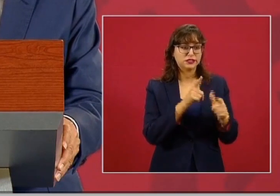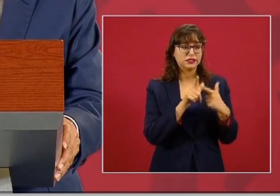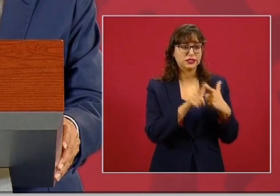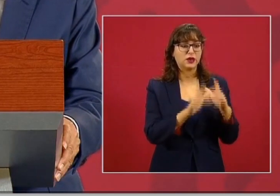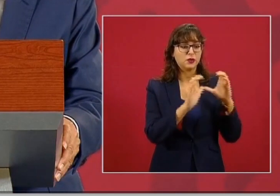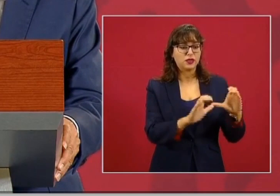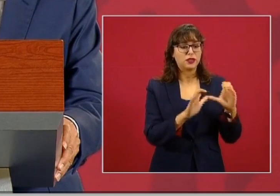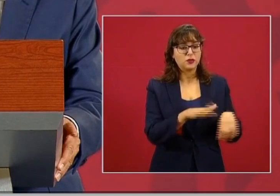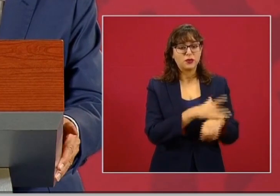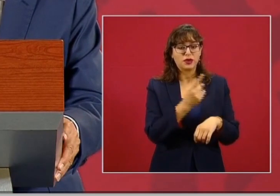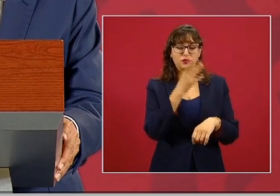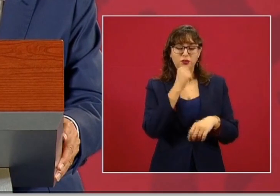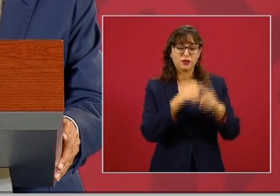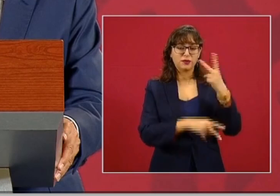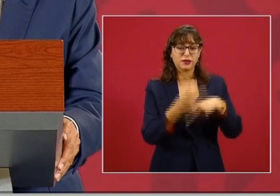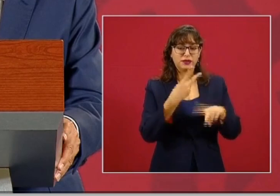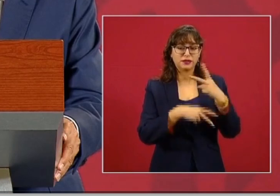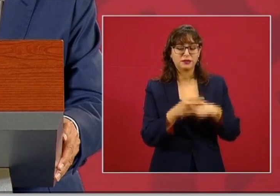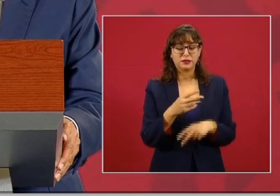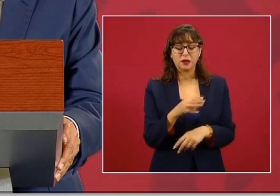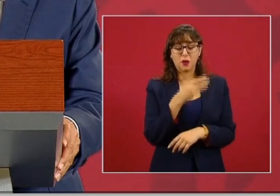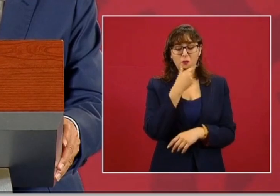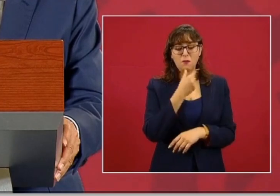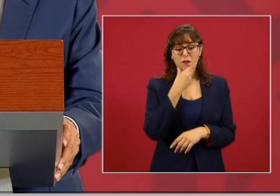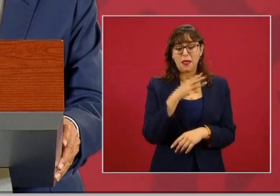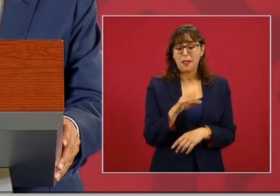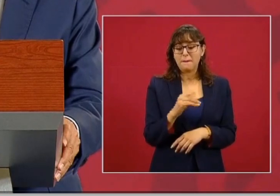hizo para